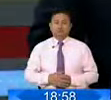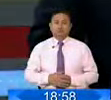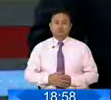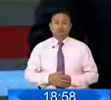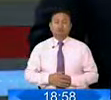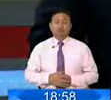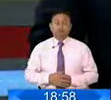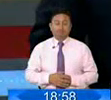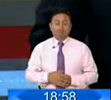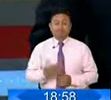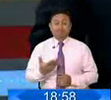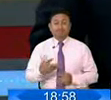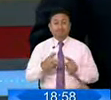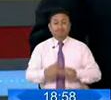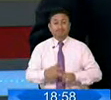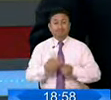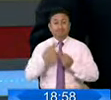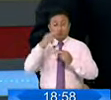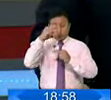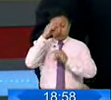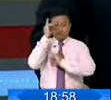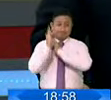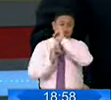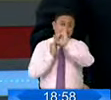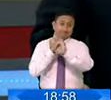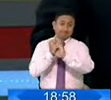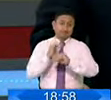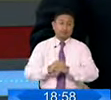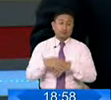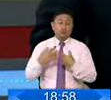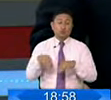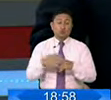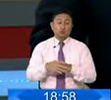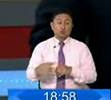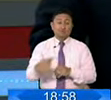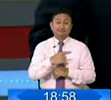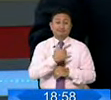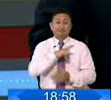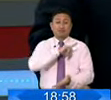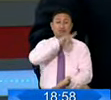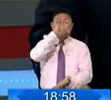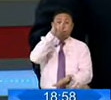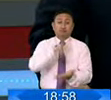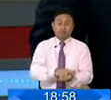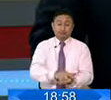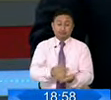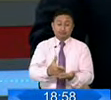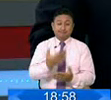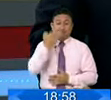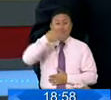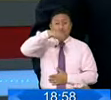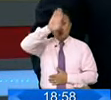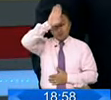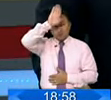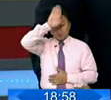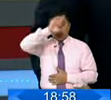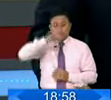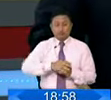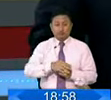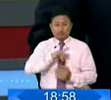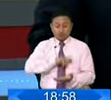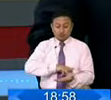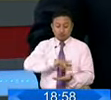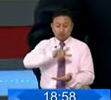Y así es, arrancamos con noticias internacionales con esta tragedia aérea. En Cuba, un avión comercial se desplomó